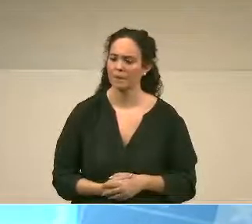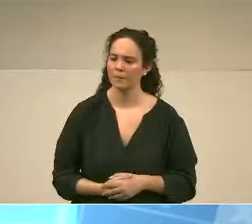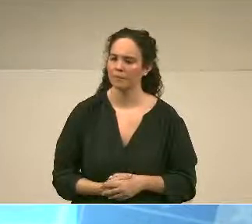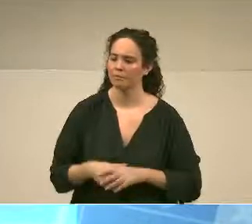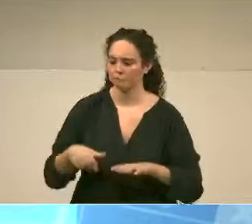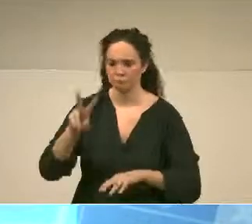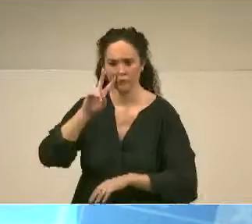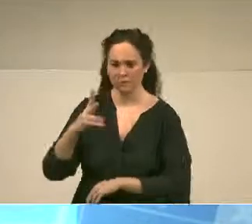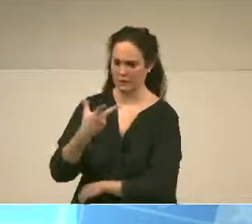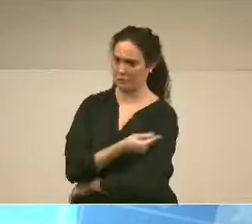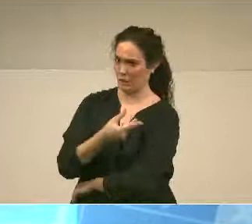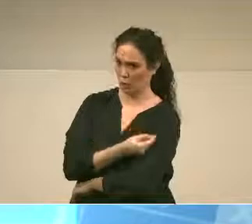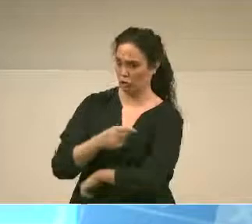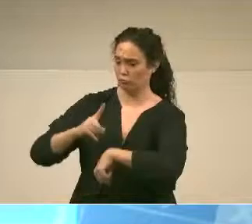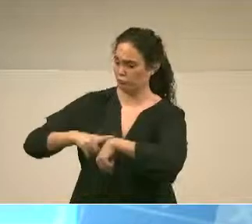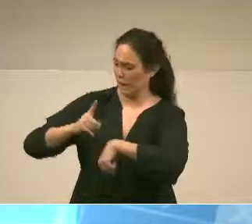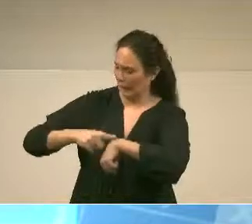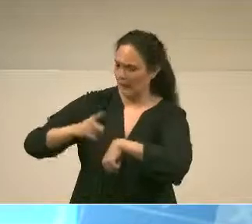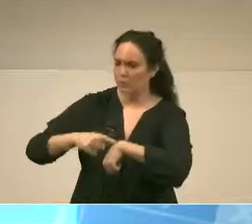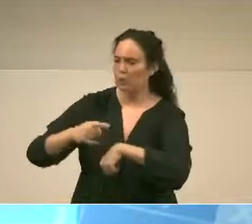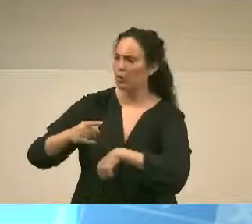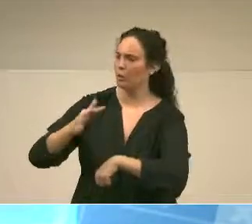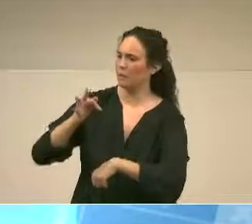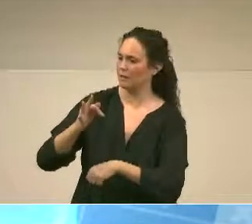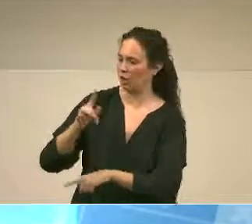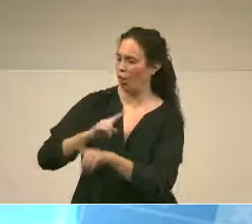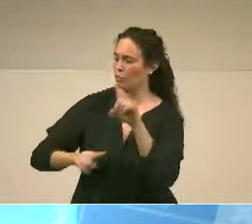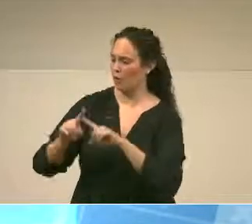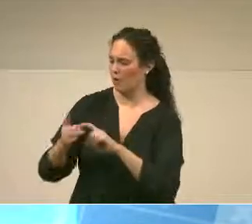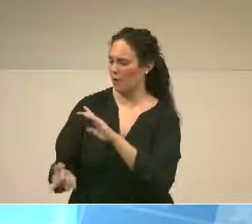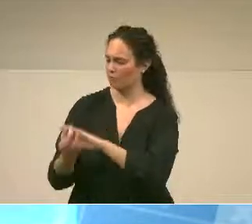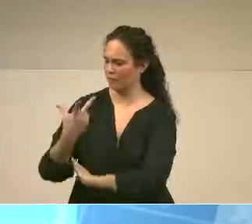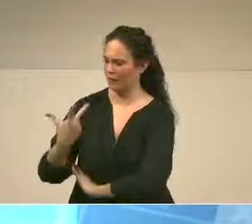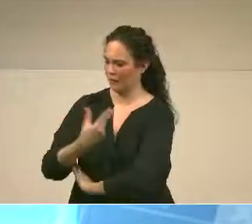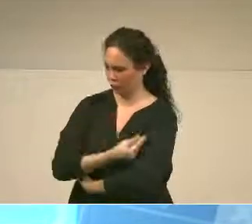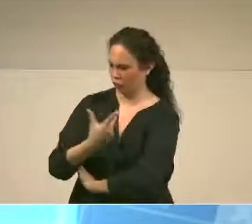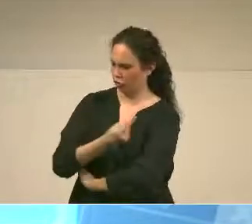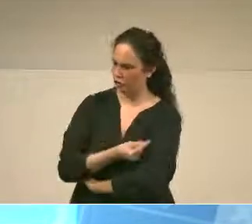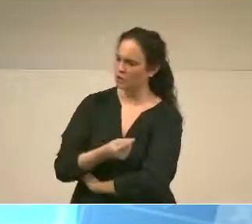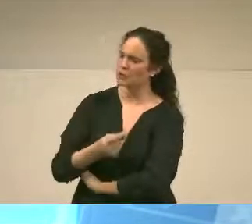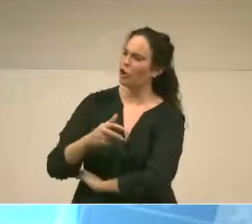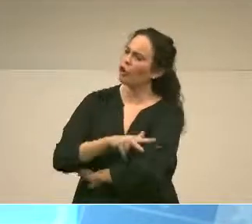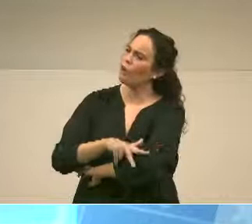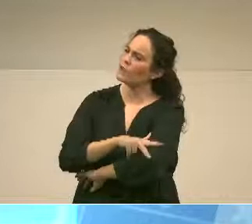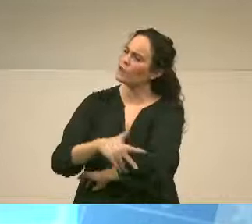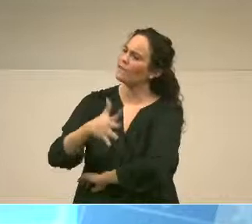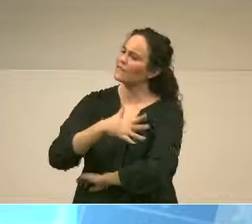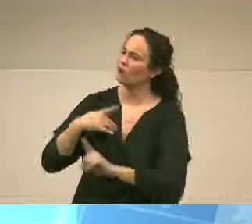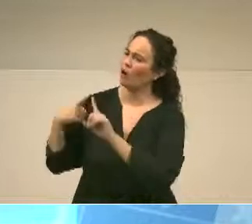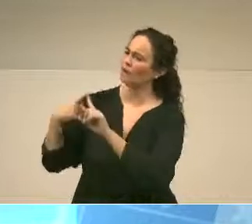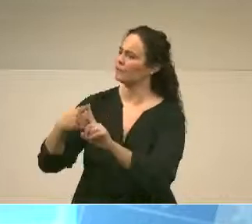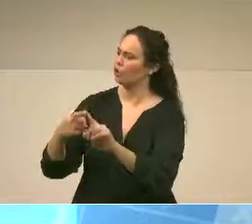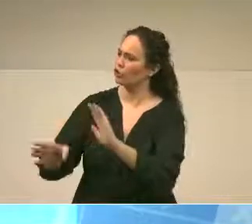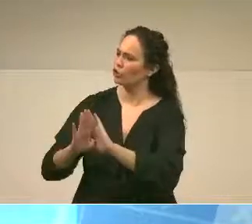la vacunación y los problemas que han surgido, sobre todo con el suministro de dosis, ¿el gobierno vasco mantiene su objetivo de llegar a la inmunidad de grupo